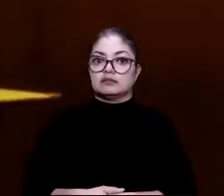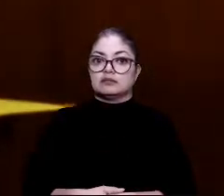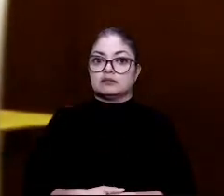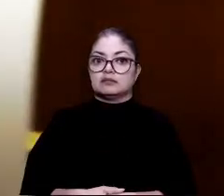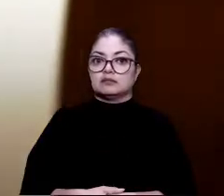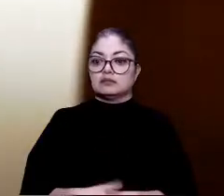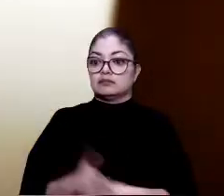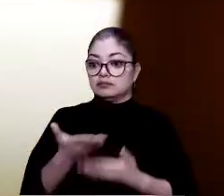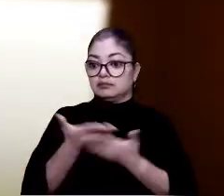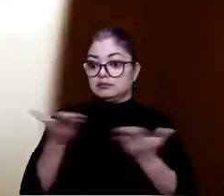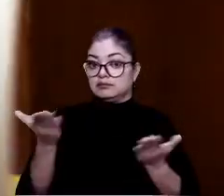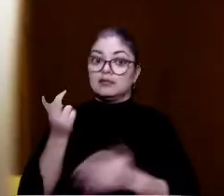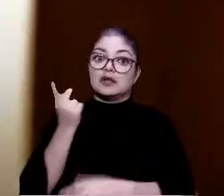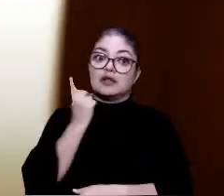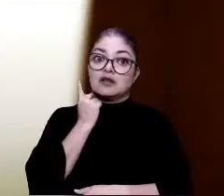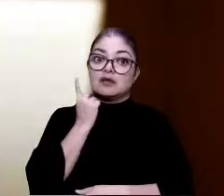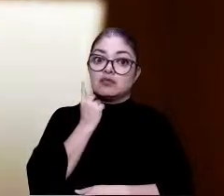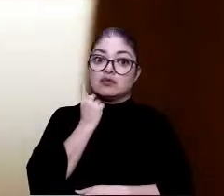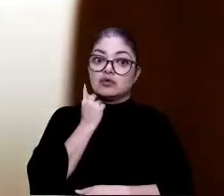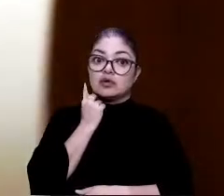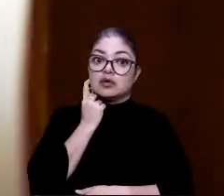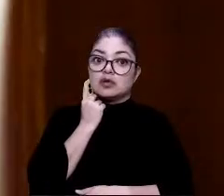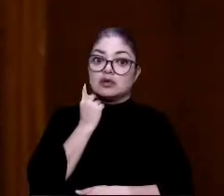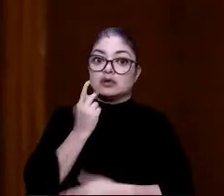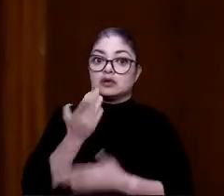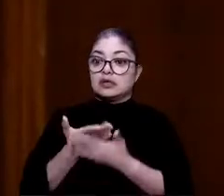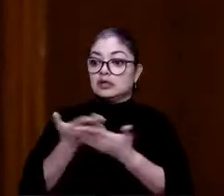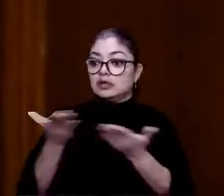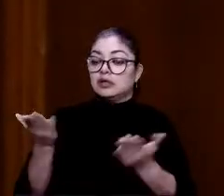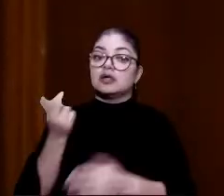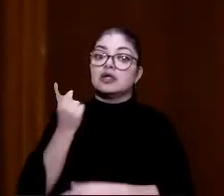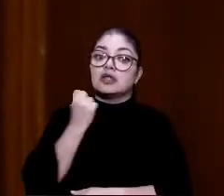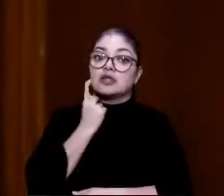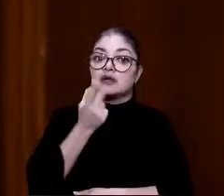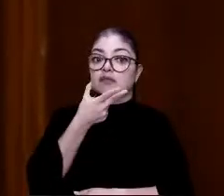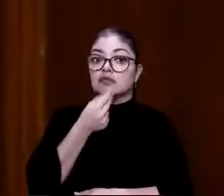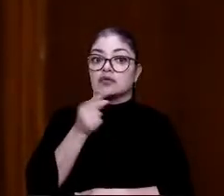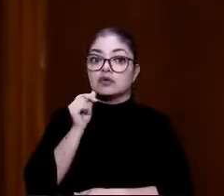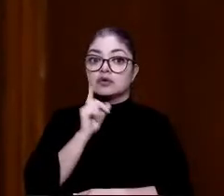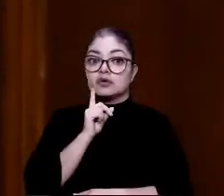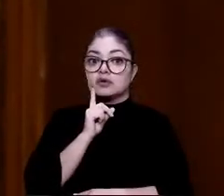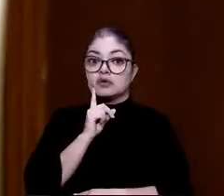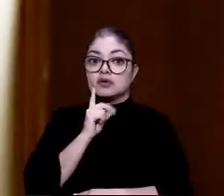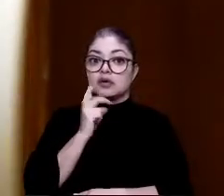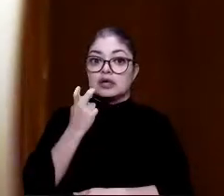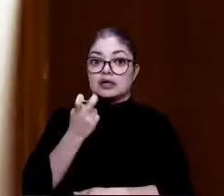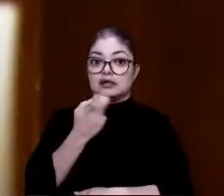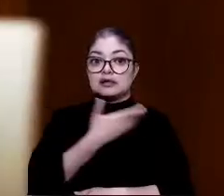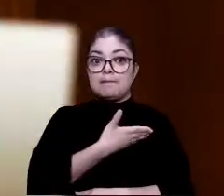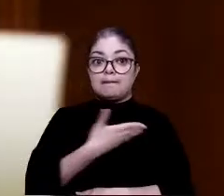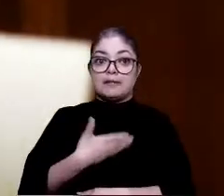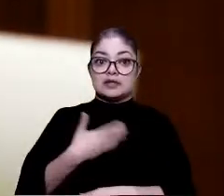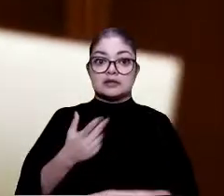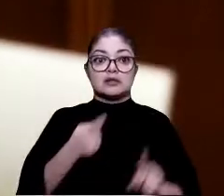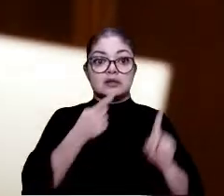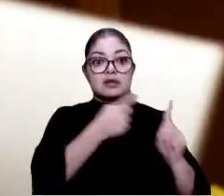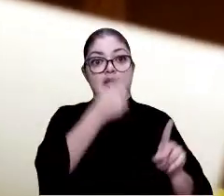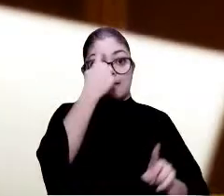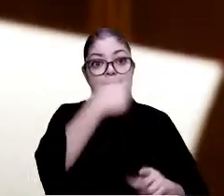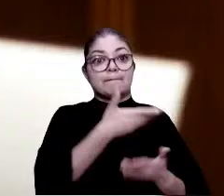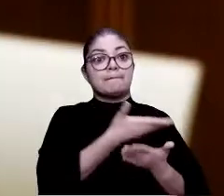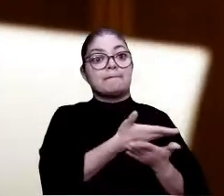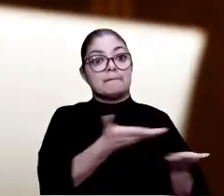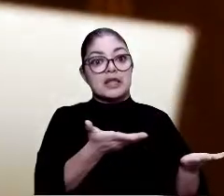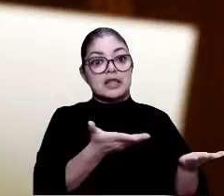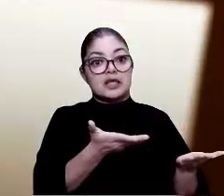Señoras y señores diputados. Si me permiten. Señoras y señores diputados, esta presidencia se dirige a ustedes para